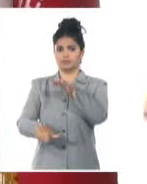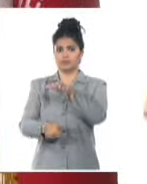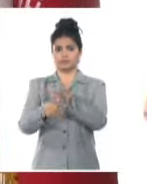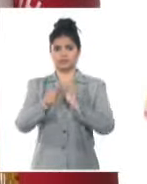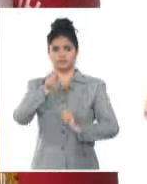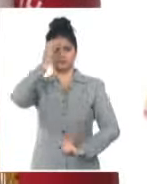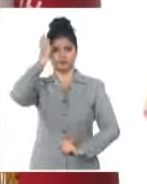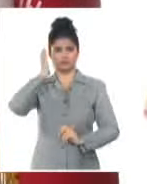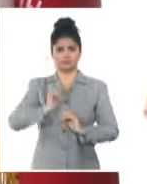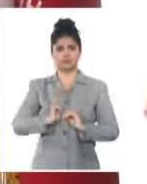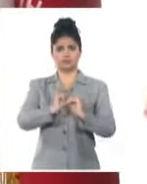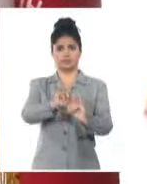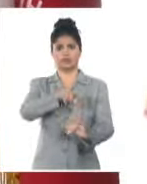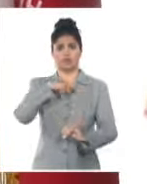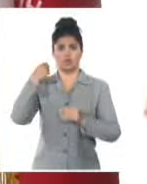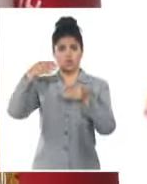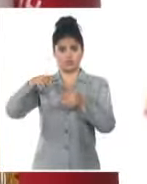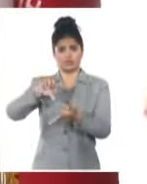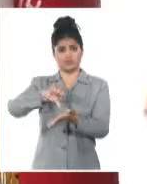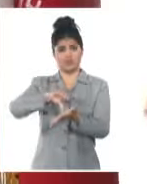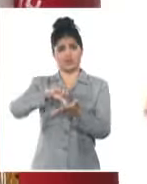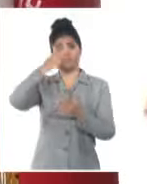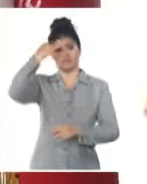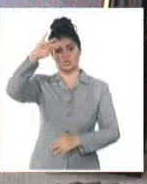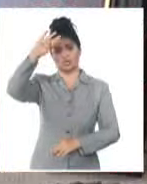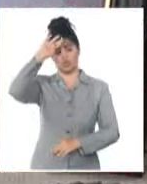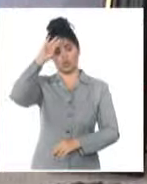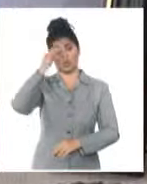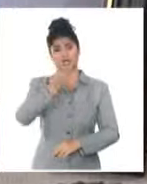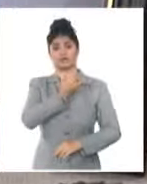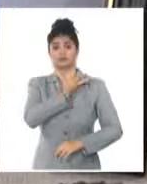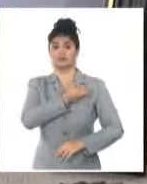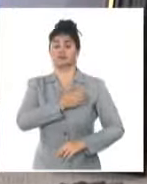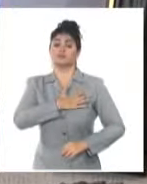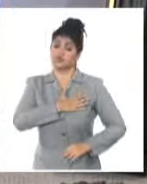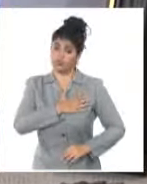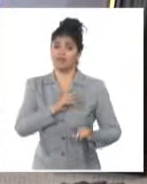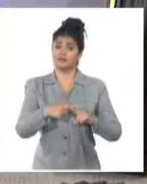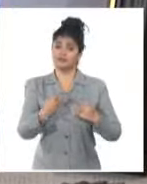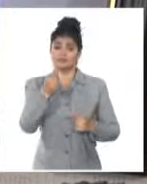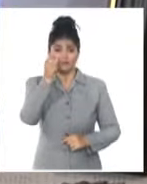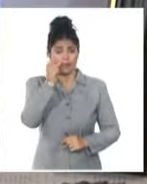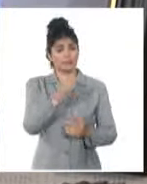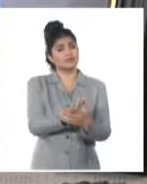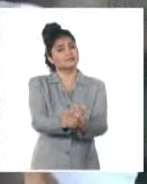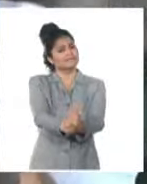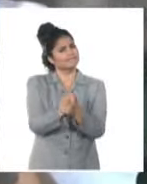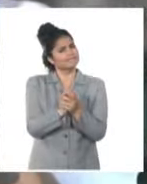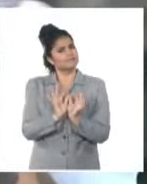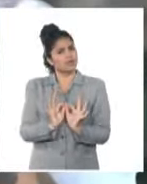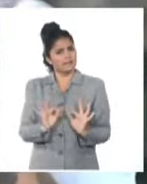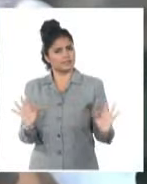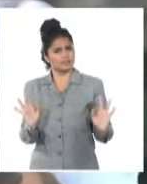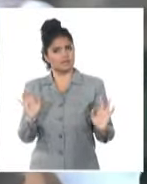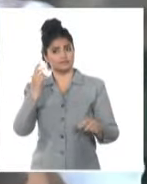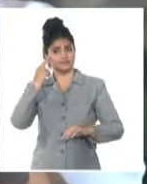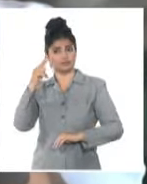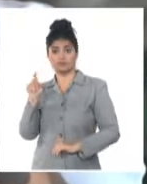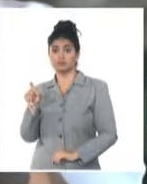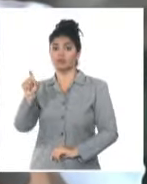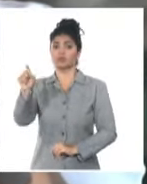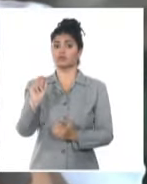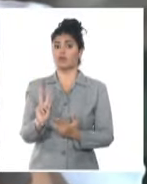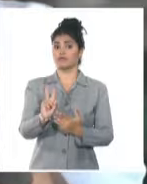Raisi hemos perdido a un gran amigo y evocó sus encuentros con él, en particular el último durante su visita oficial a Irán